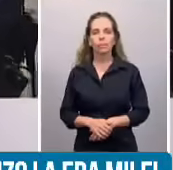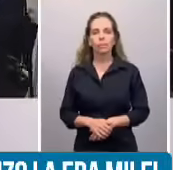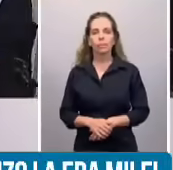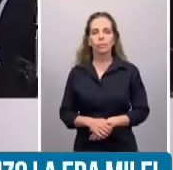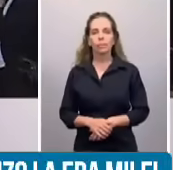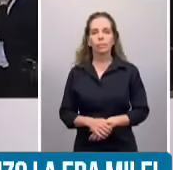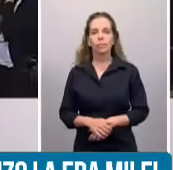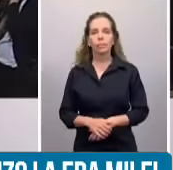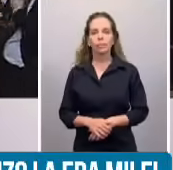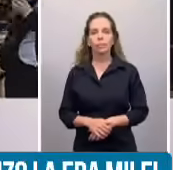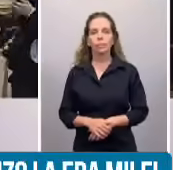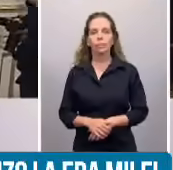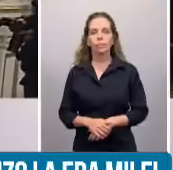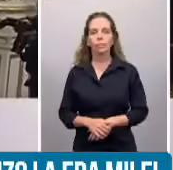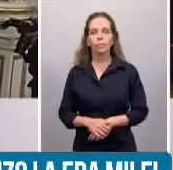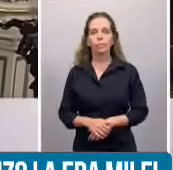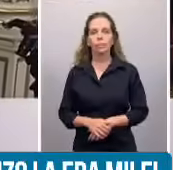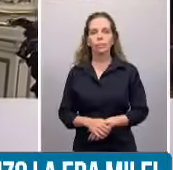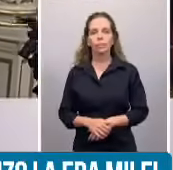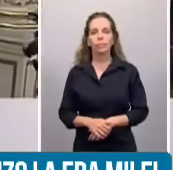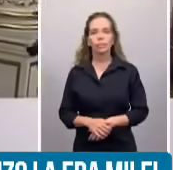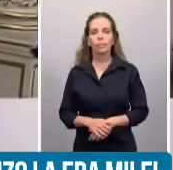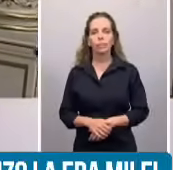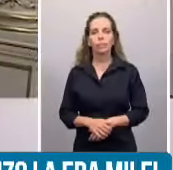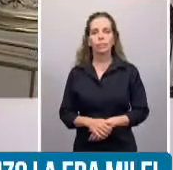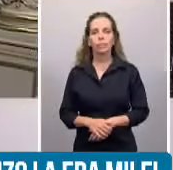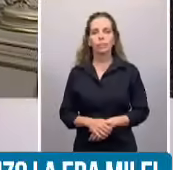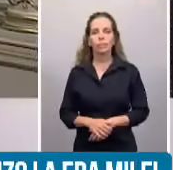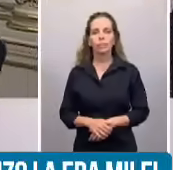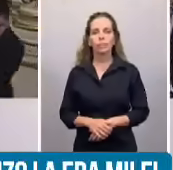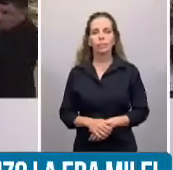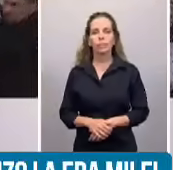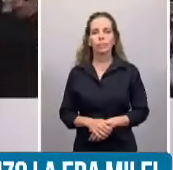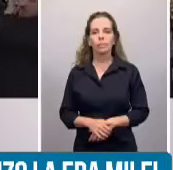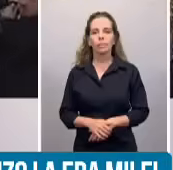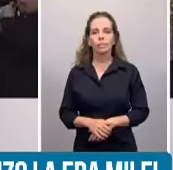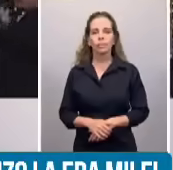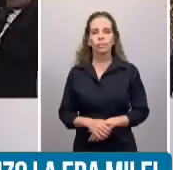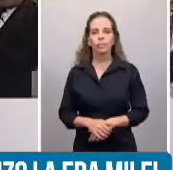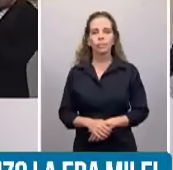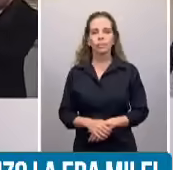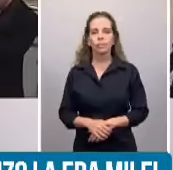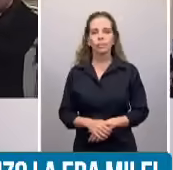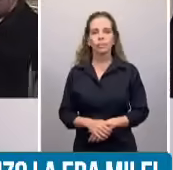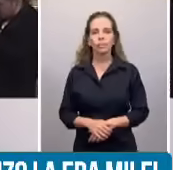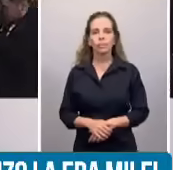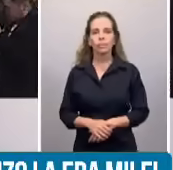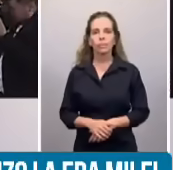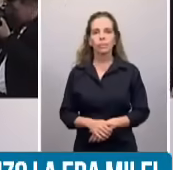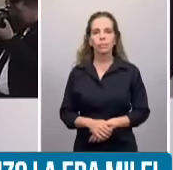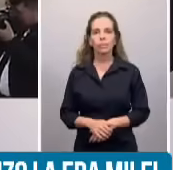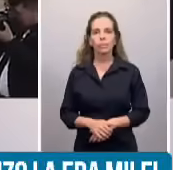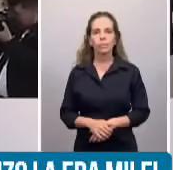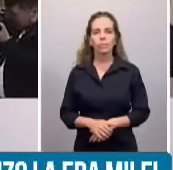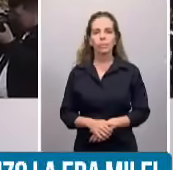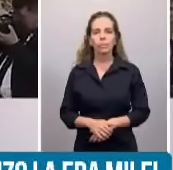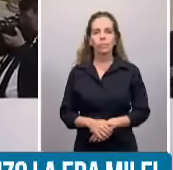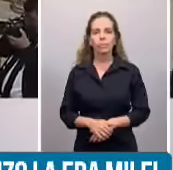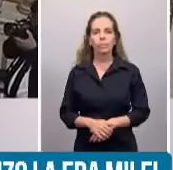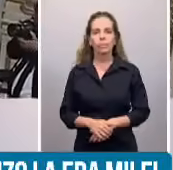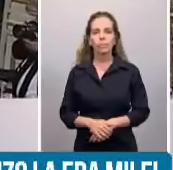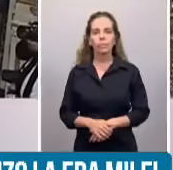nuevo presidente, así que es lógico que exista la invitación. Si esto ofende a otro, es problema del otro. Pero del que se